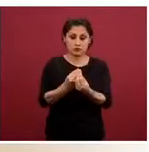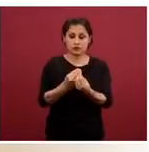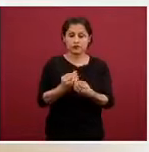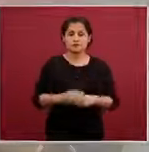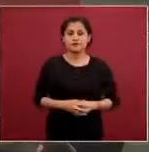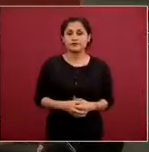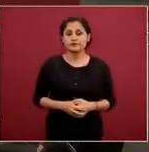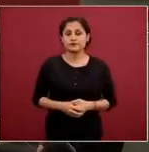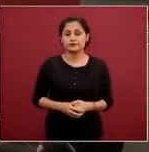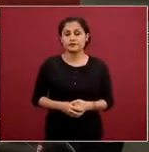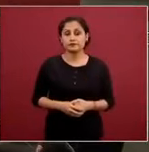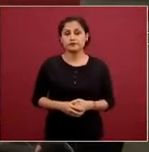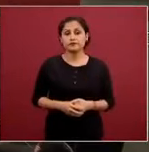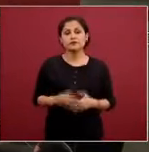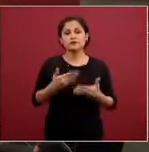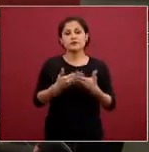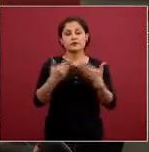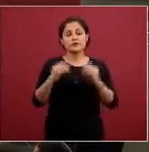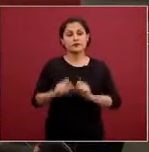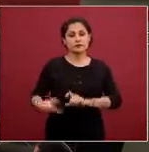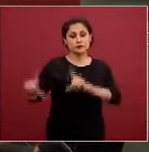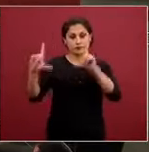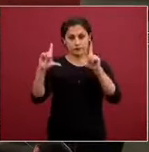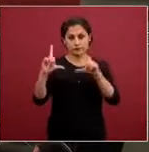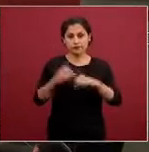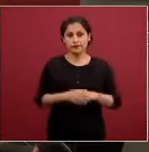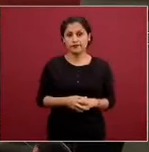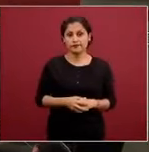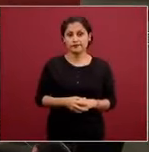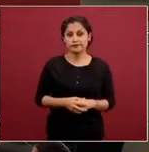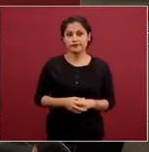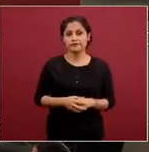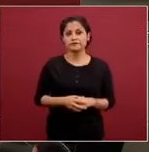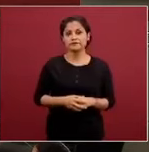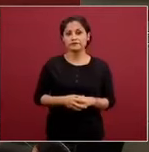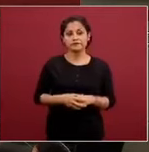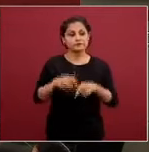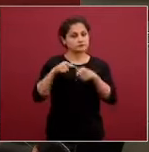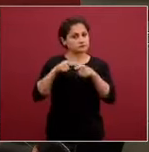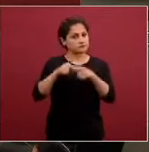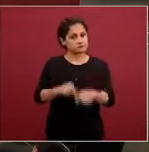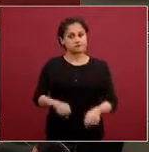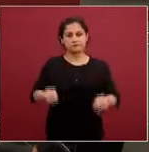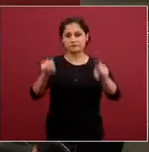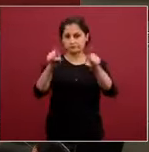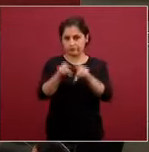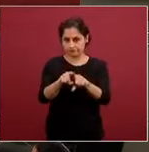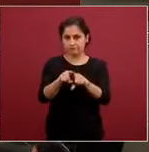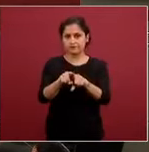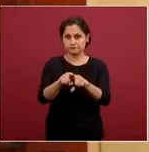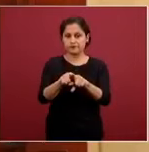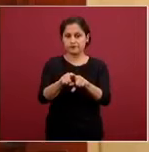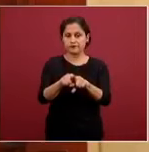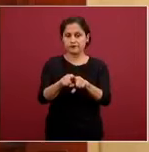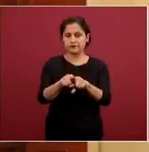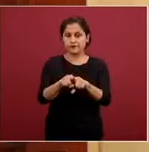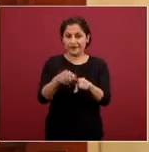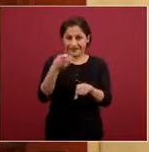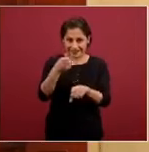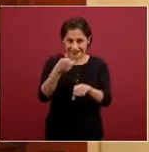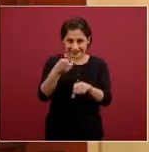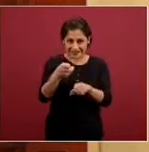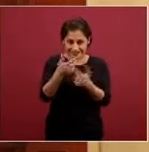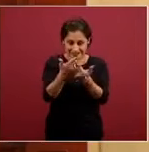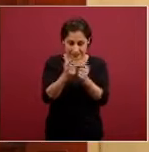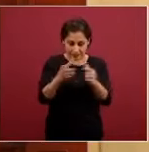En la siguiente diapositiva, y vamos a ver en todas las que siguen justo este enfoque, estamos hablando de este 34%, o sea